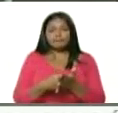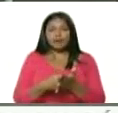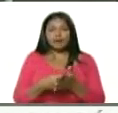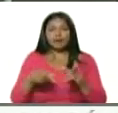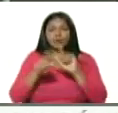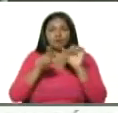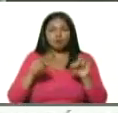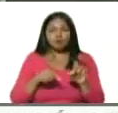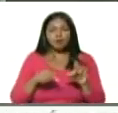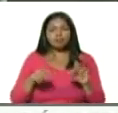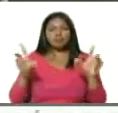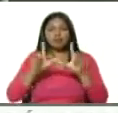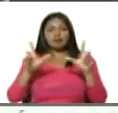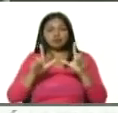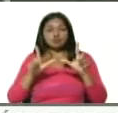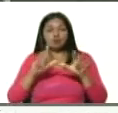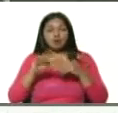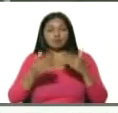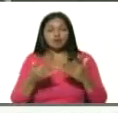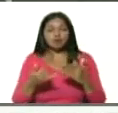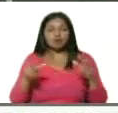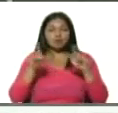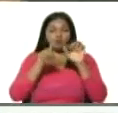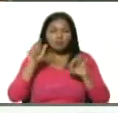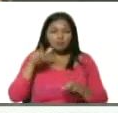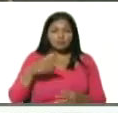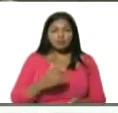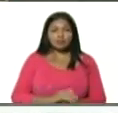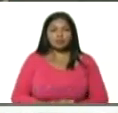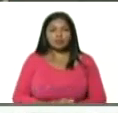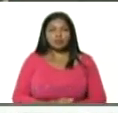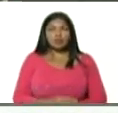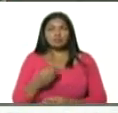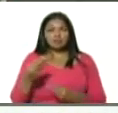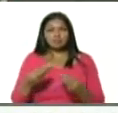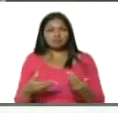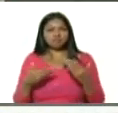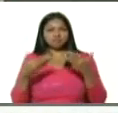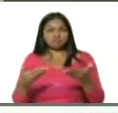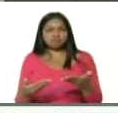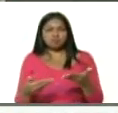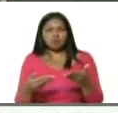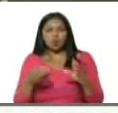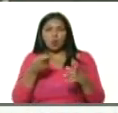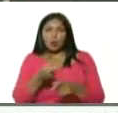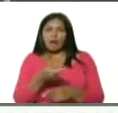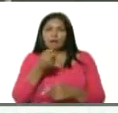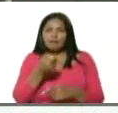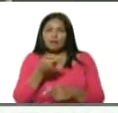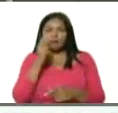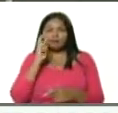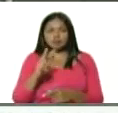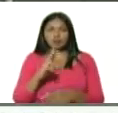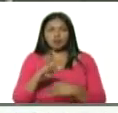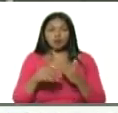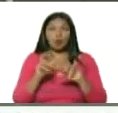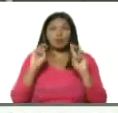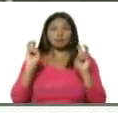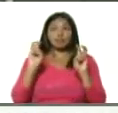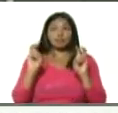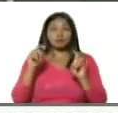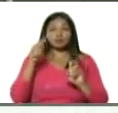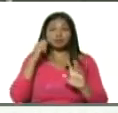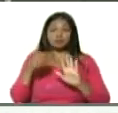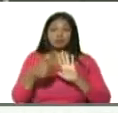de televisión por suscripción o televisión por cable, sino también a la calidad de la prestación de servicio, que es otro de los temas que ha surgido al